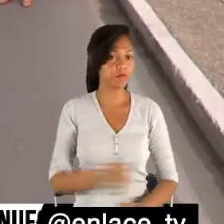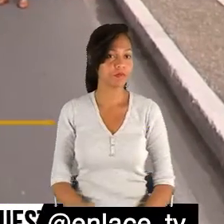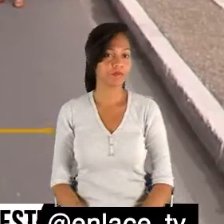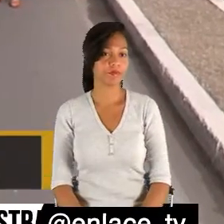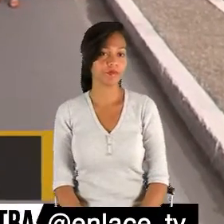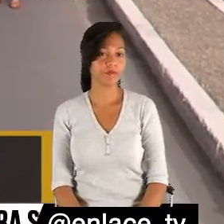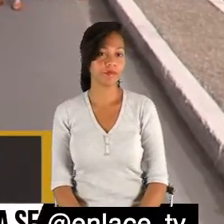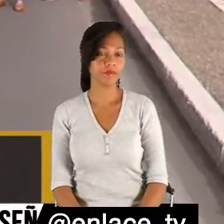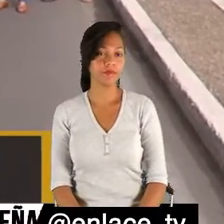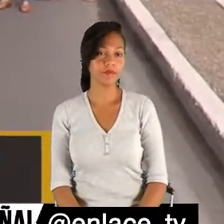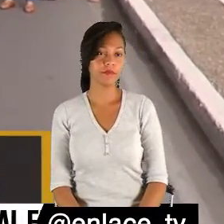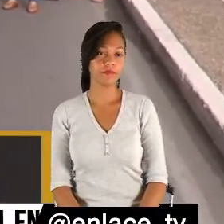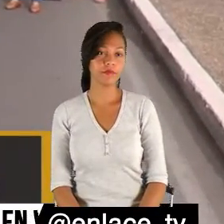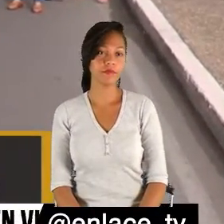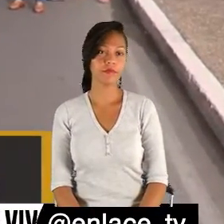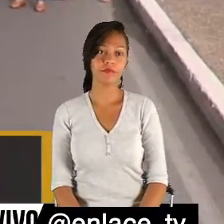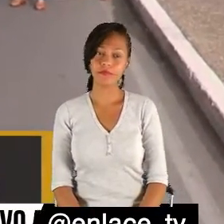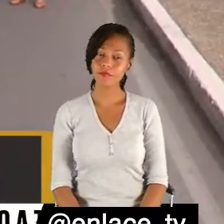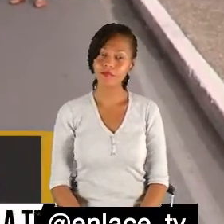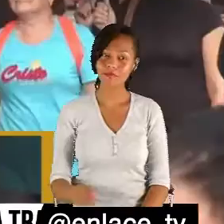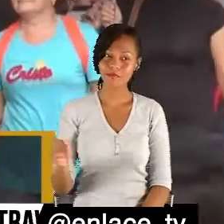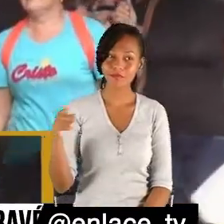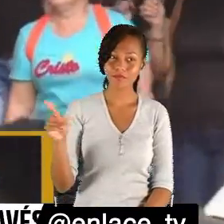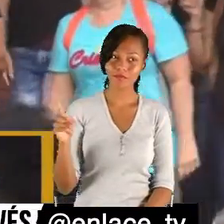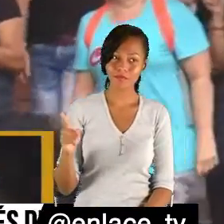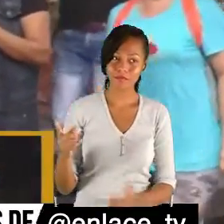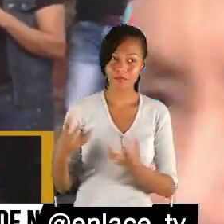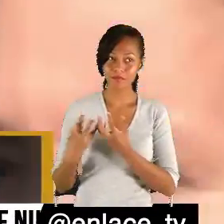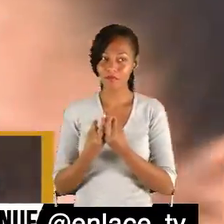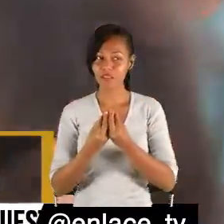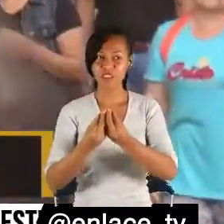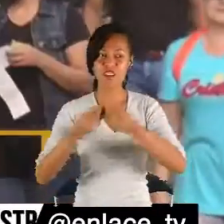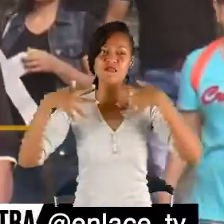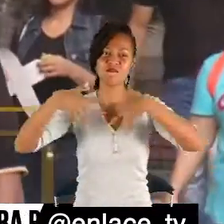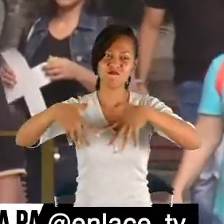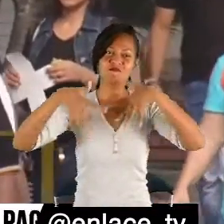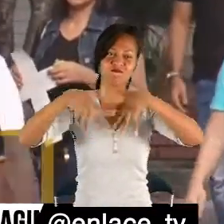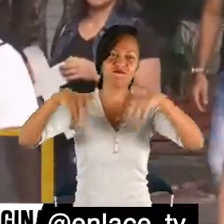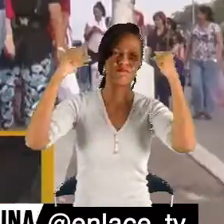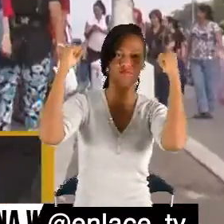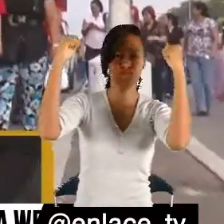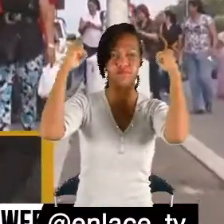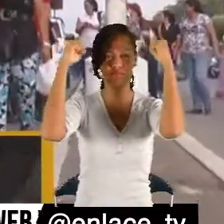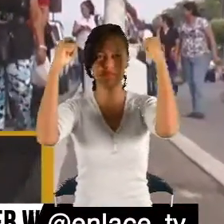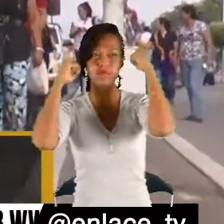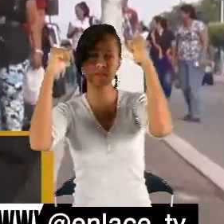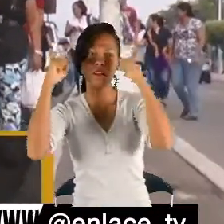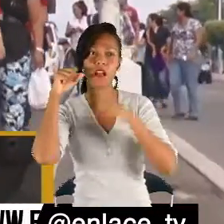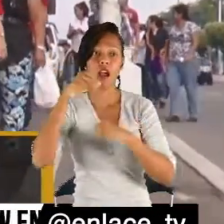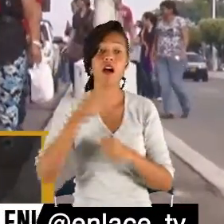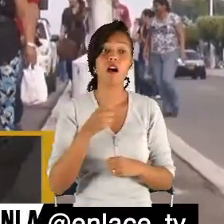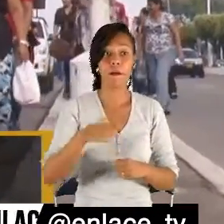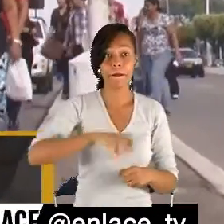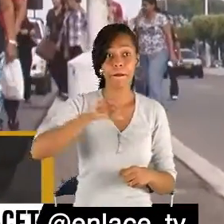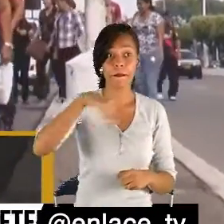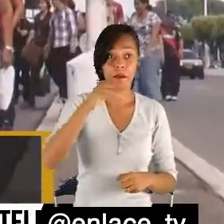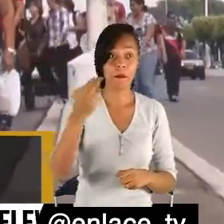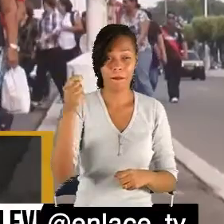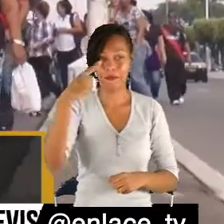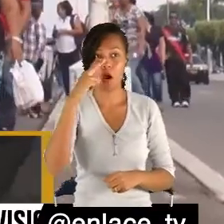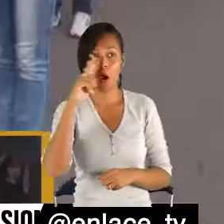acatando el llamado de la federación colombiana de educadores fecode el magisterio de barrancabermeja ha salido este miércoles primero de junio a las calles a protestar